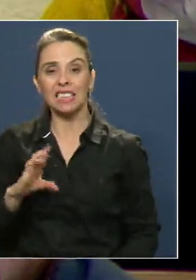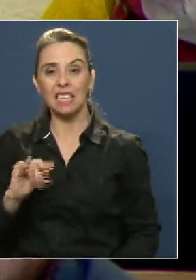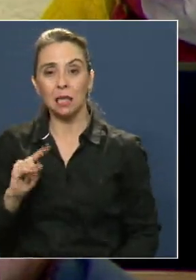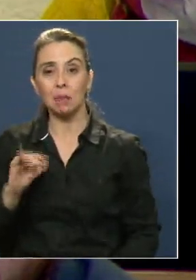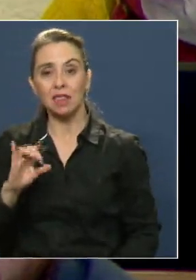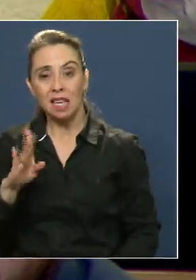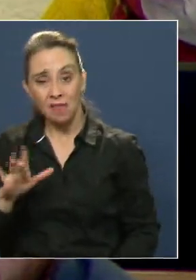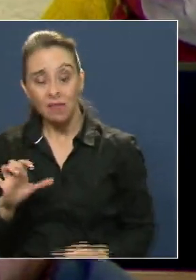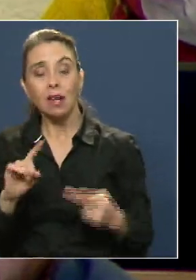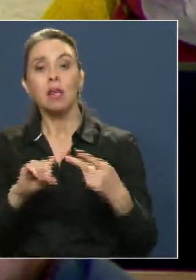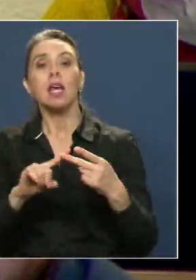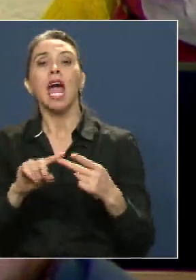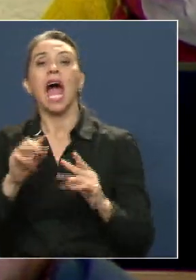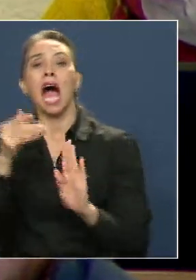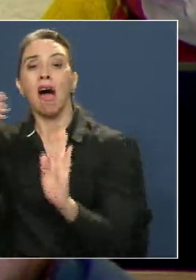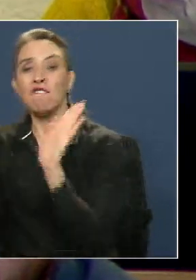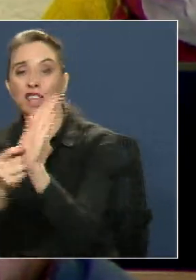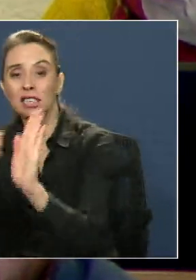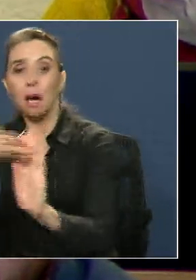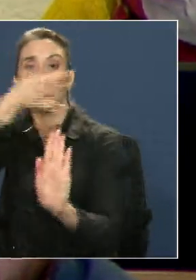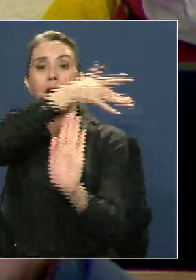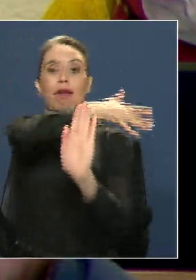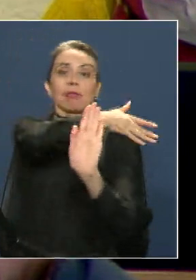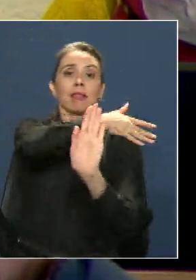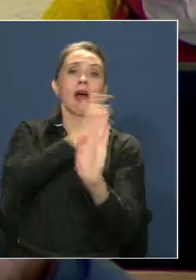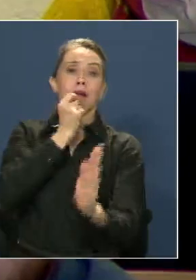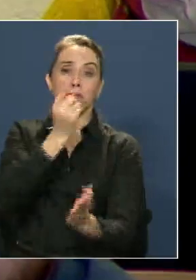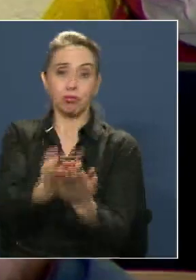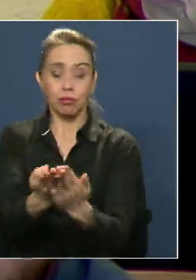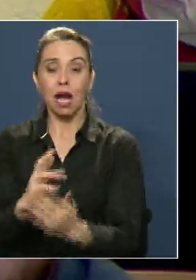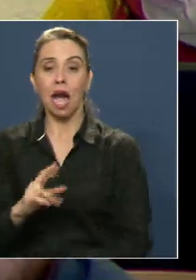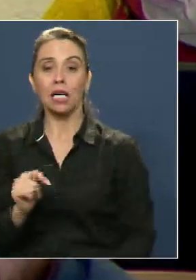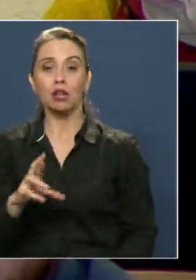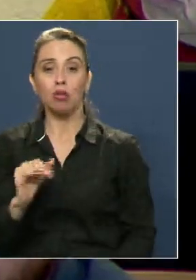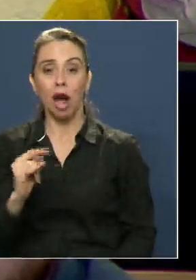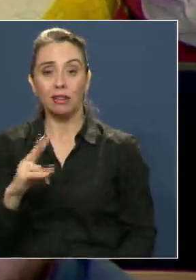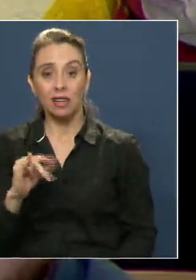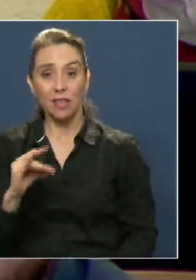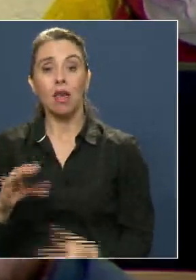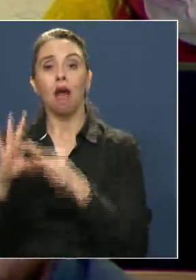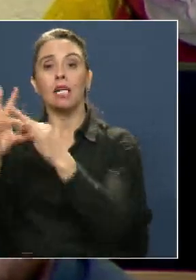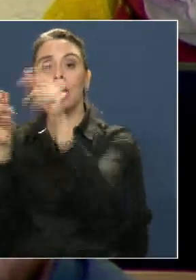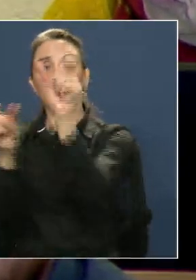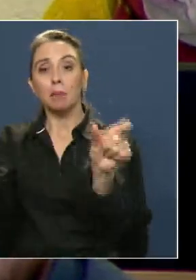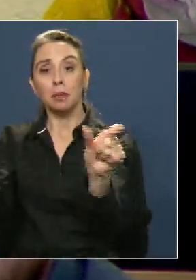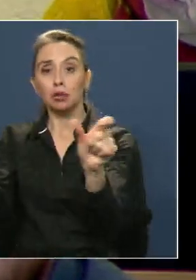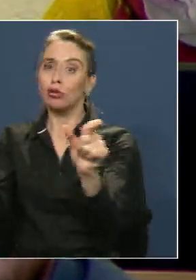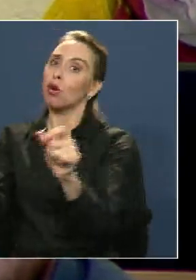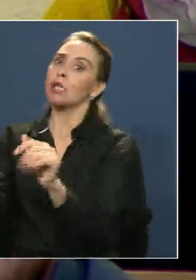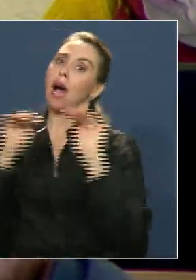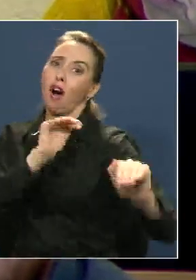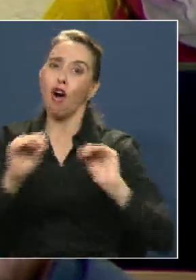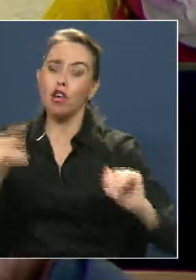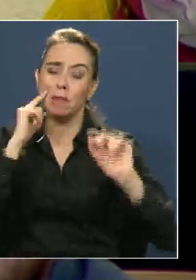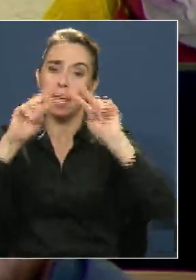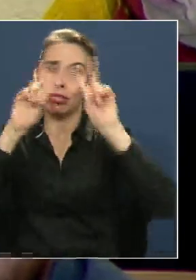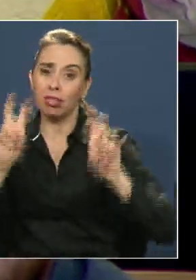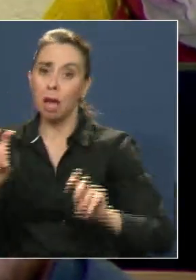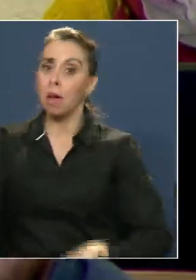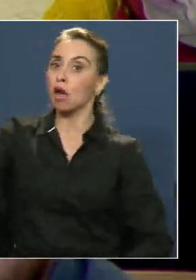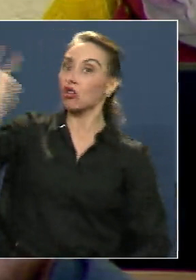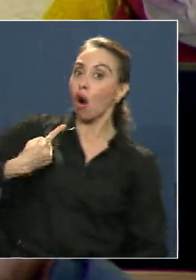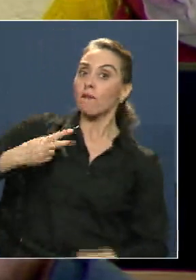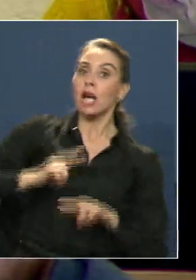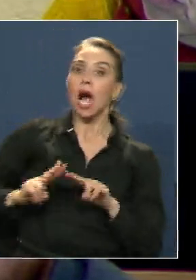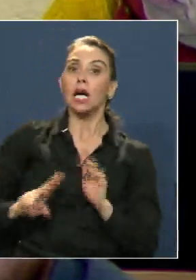para agradecer a quienes han puesto estos temas en el tapete y nos han obligado a legislar, y sumar un asunto